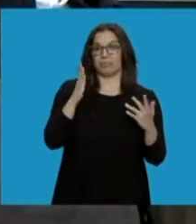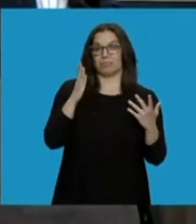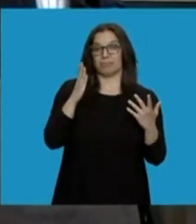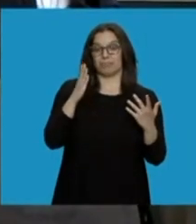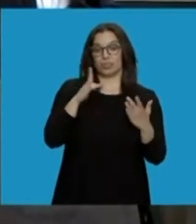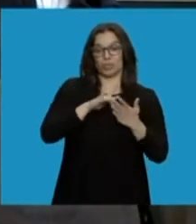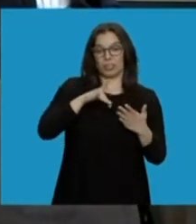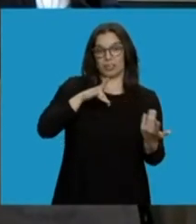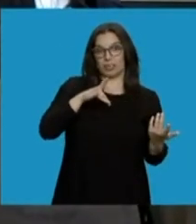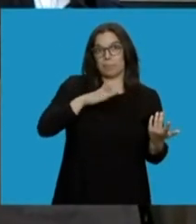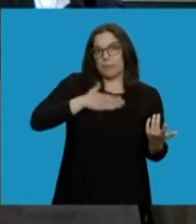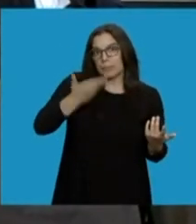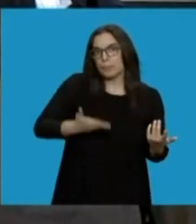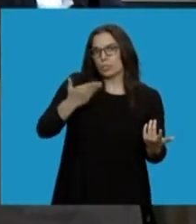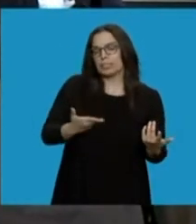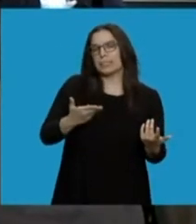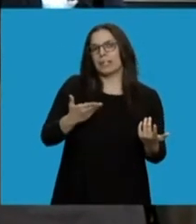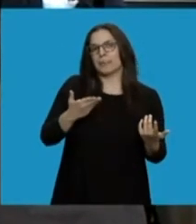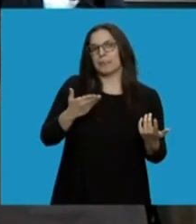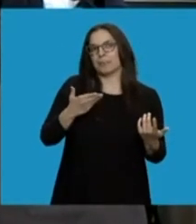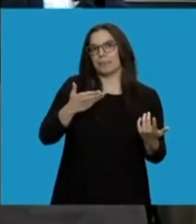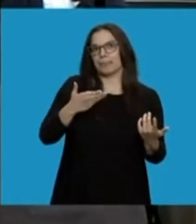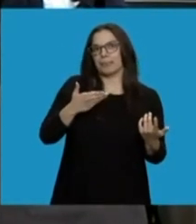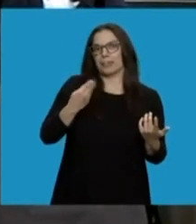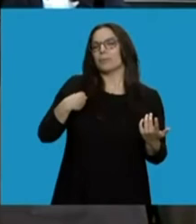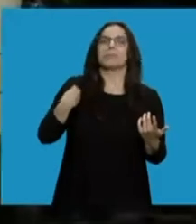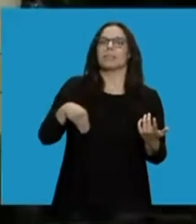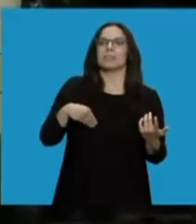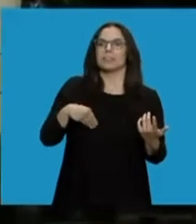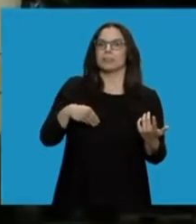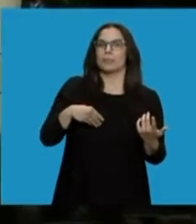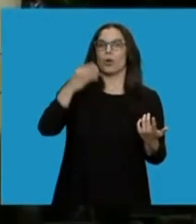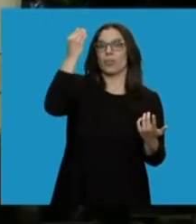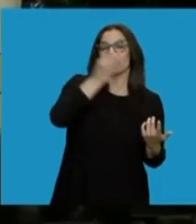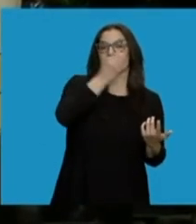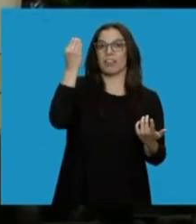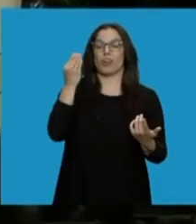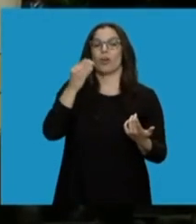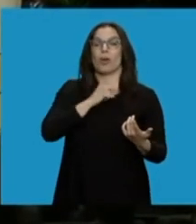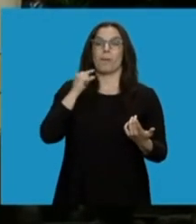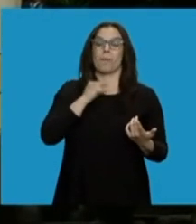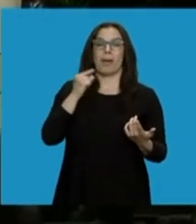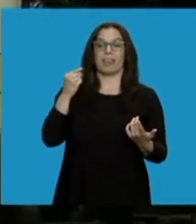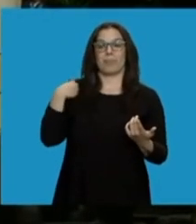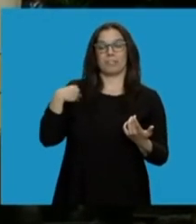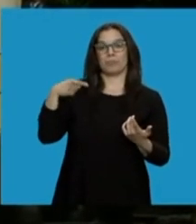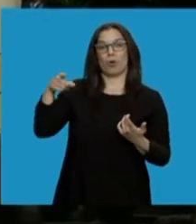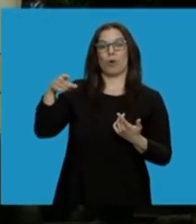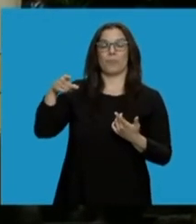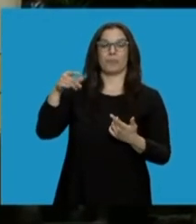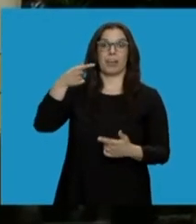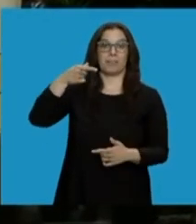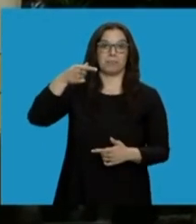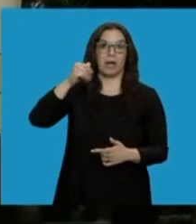tan importante para mí de la beatificación del padre Gago, que fue director mío en la COPE durante muchos